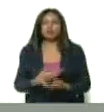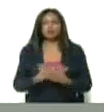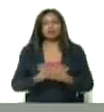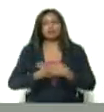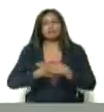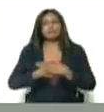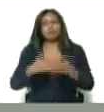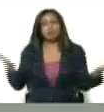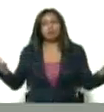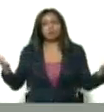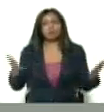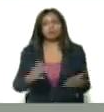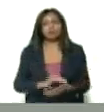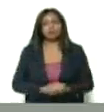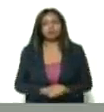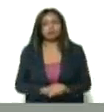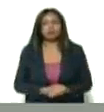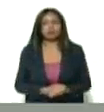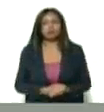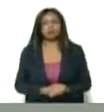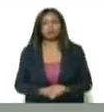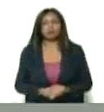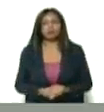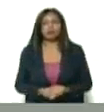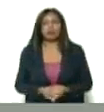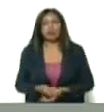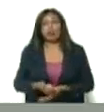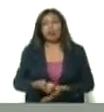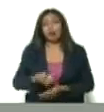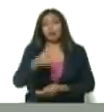brazos abiertos. La mayoría,